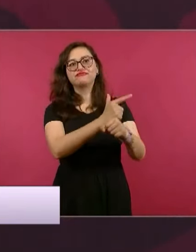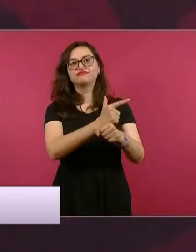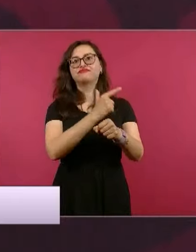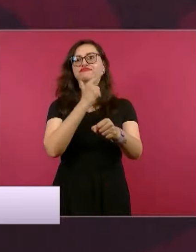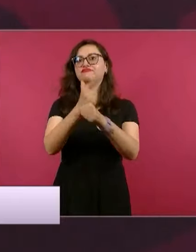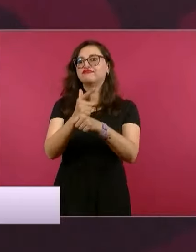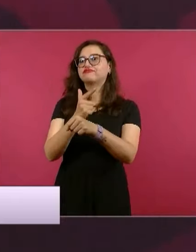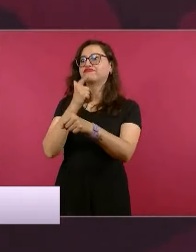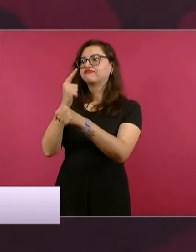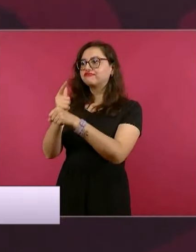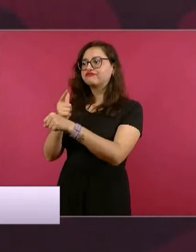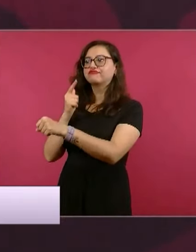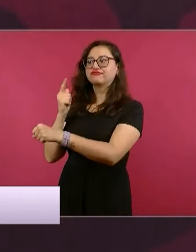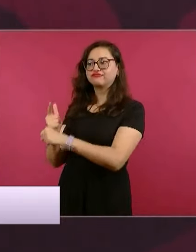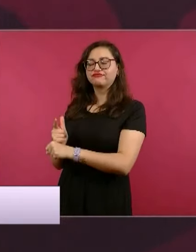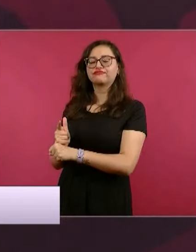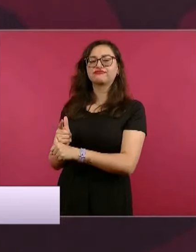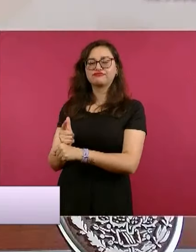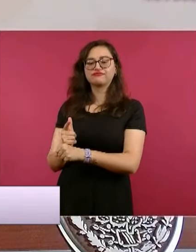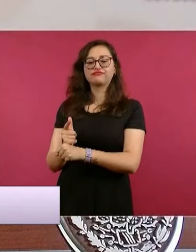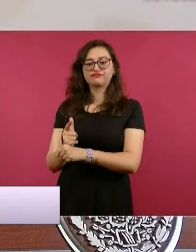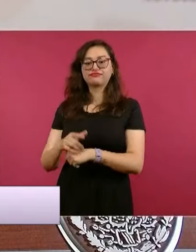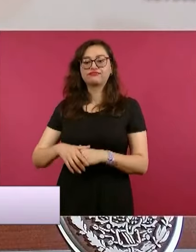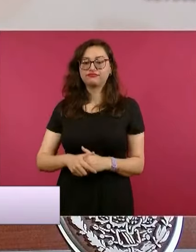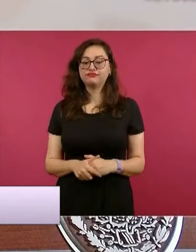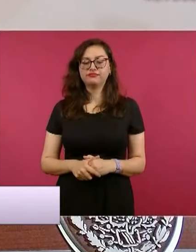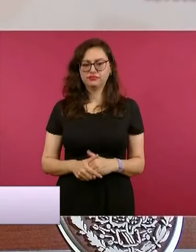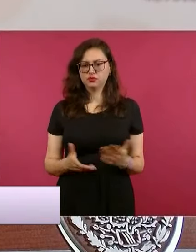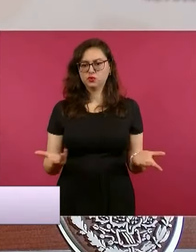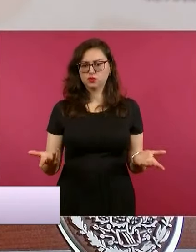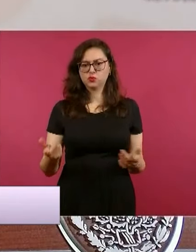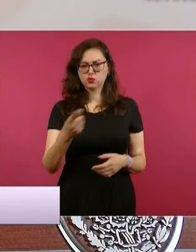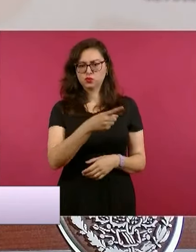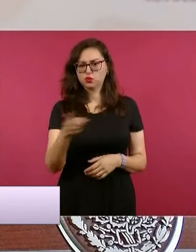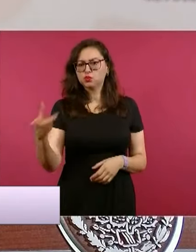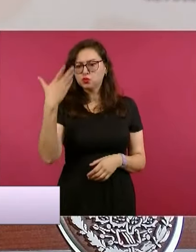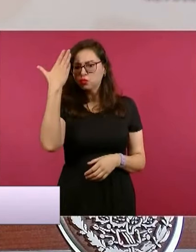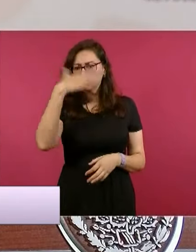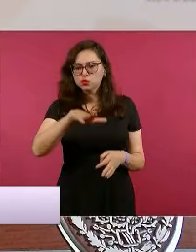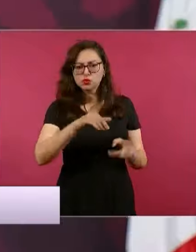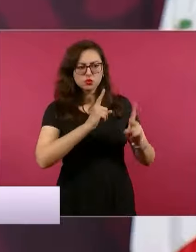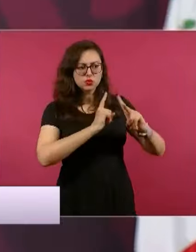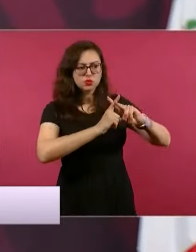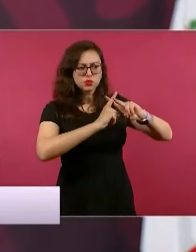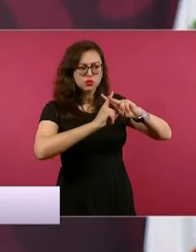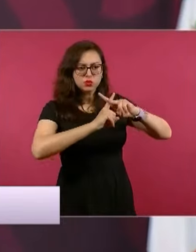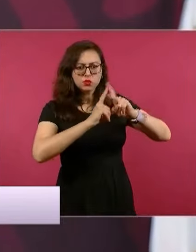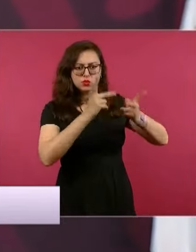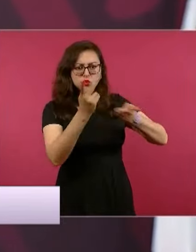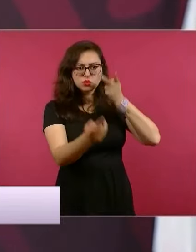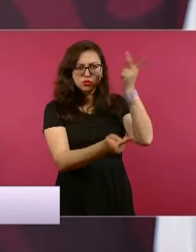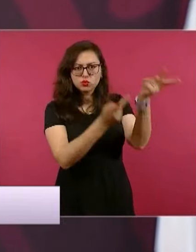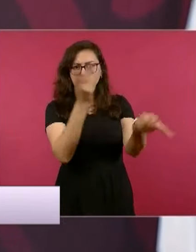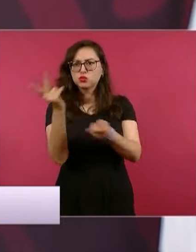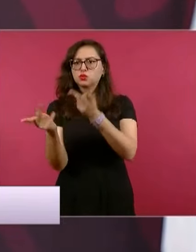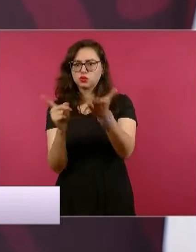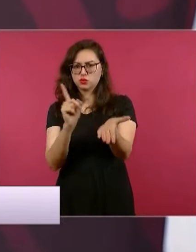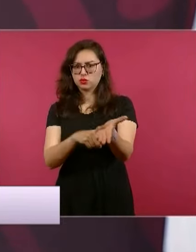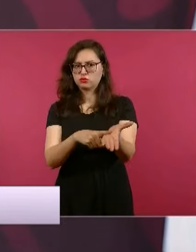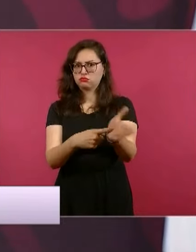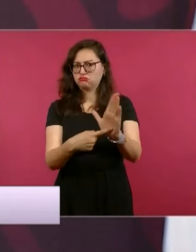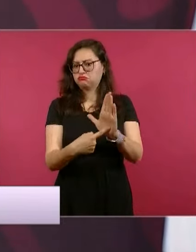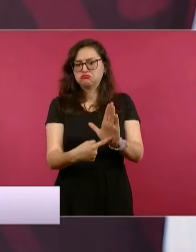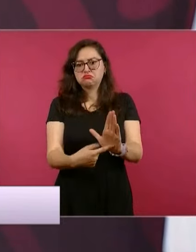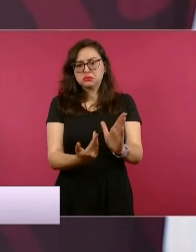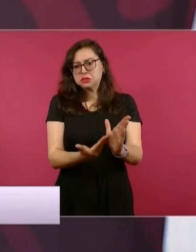¿no? No solamente en la franja fronteriza, también en los límites con Tabasco, con Chiapas, con Oaxaca,